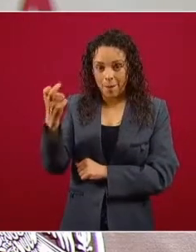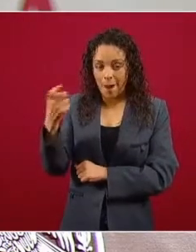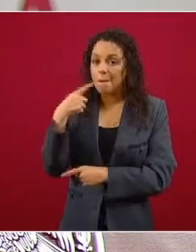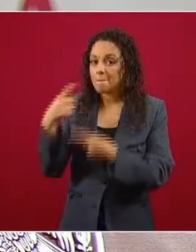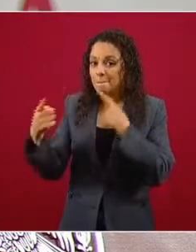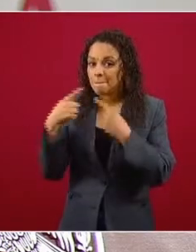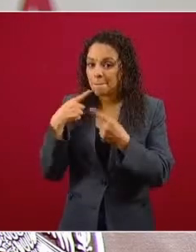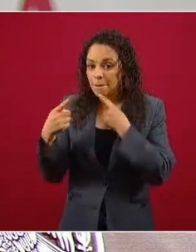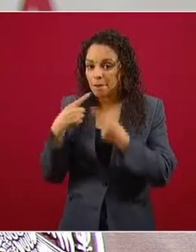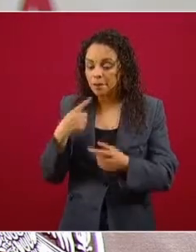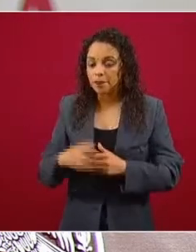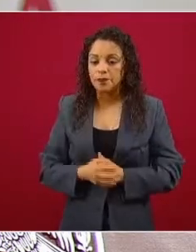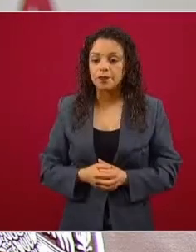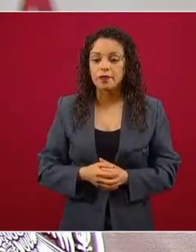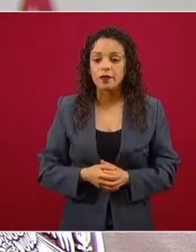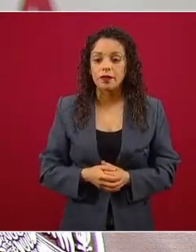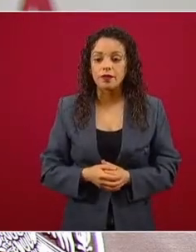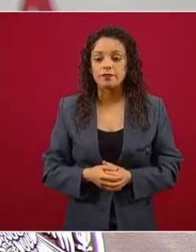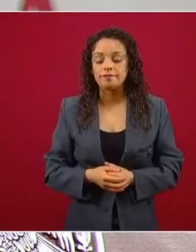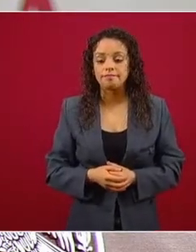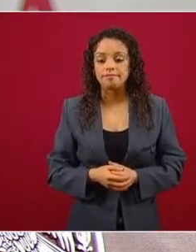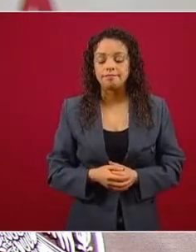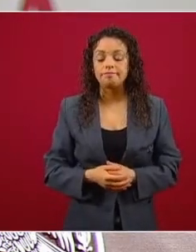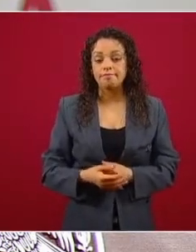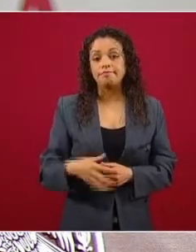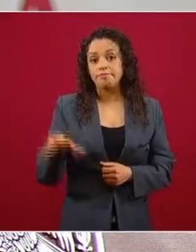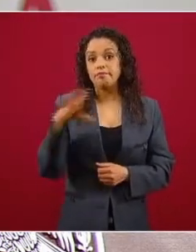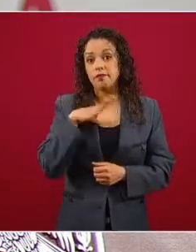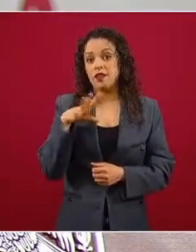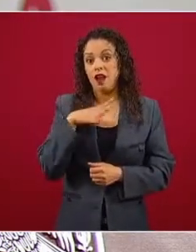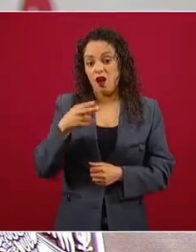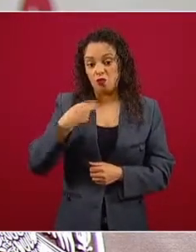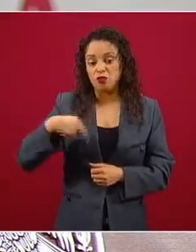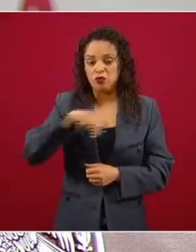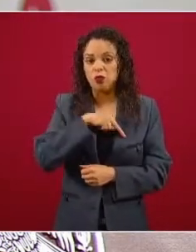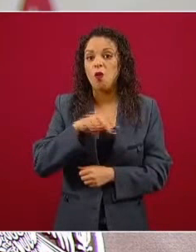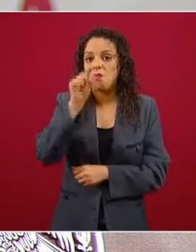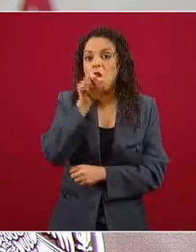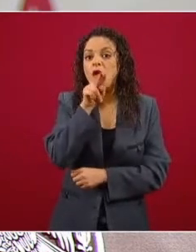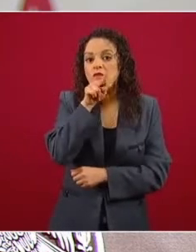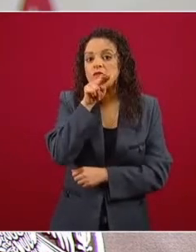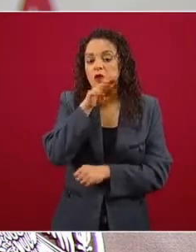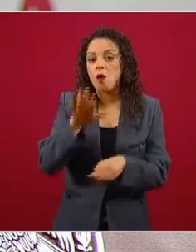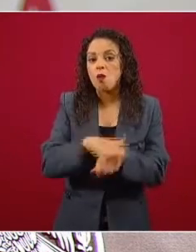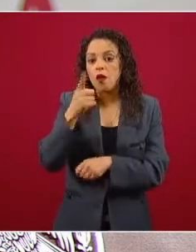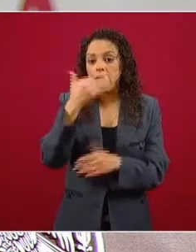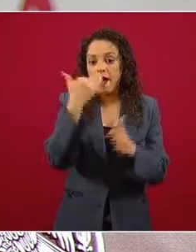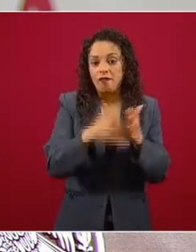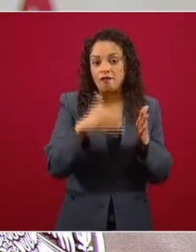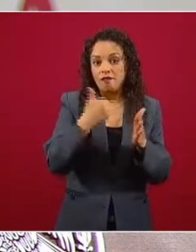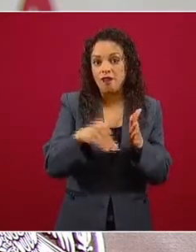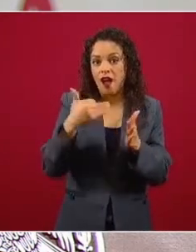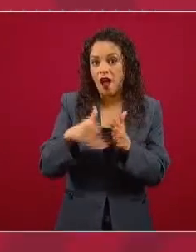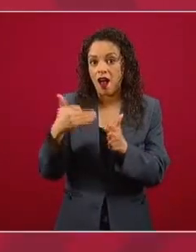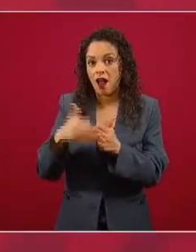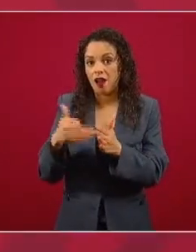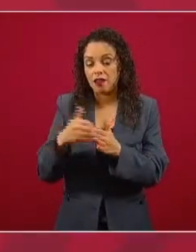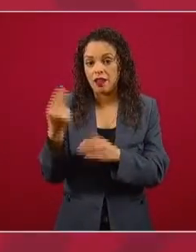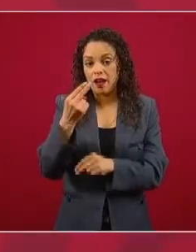pues teníamos la preocupación de que nos faltaban